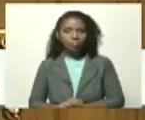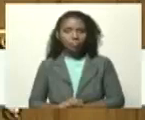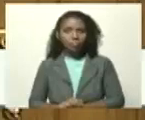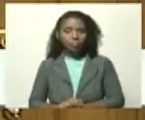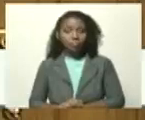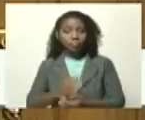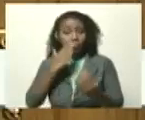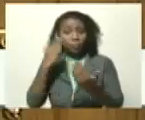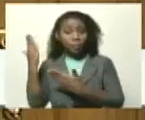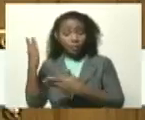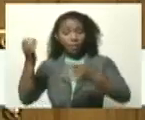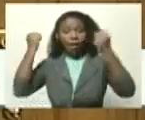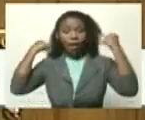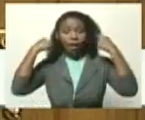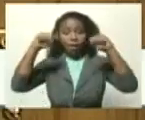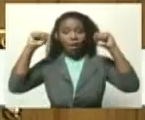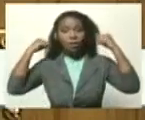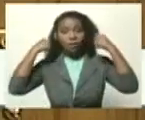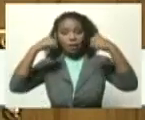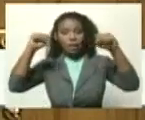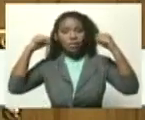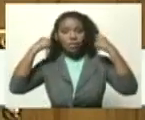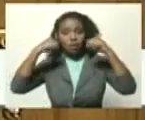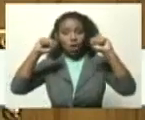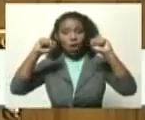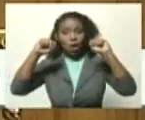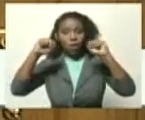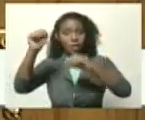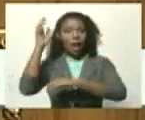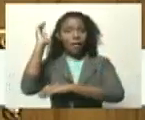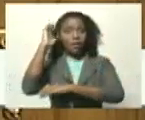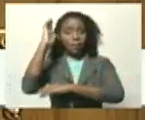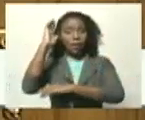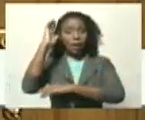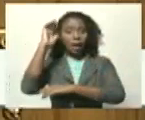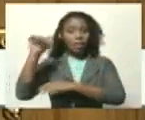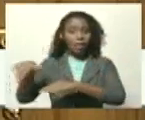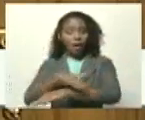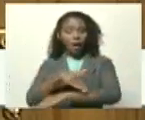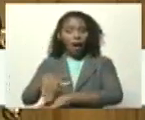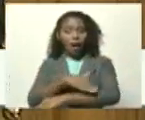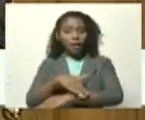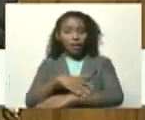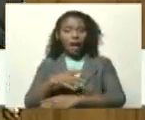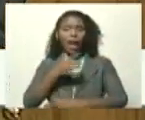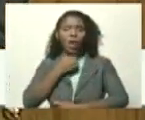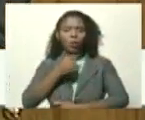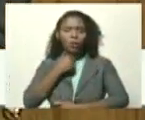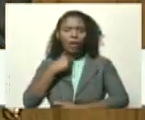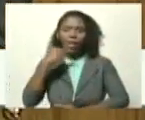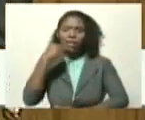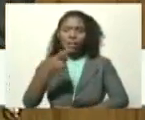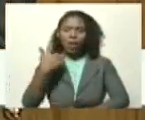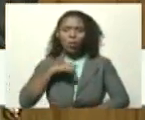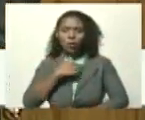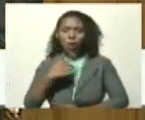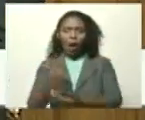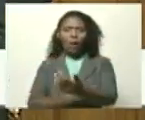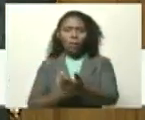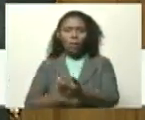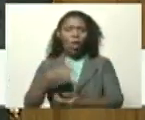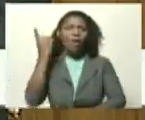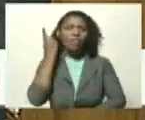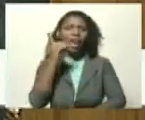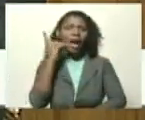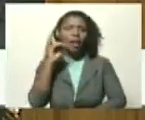Es el ejercicio del parlamentarismo de calle, como tanto le gustaba decir a nuestro hermano Darío